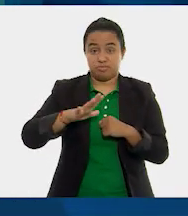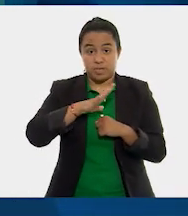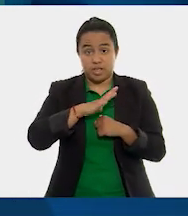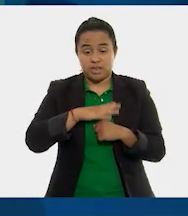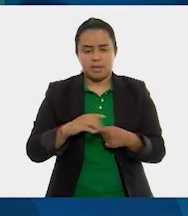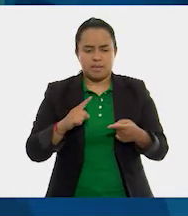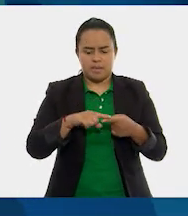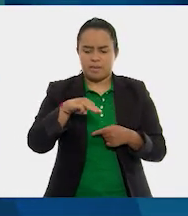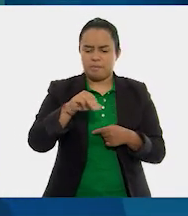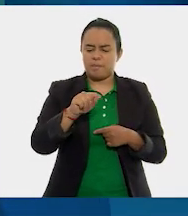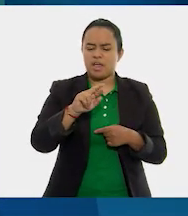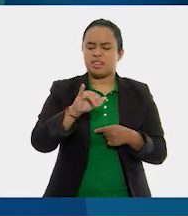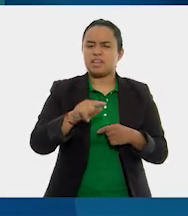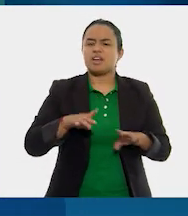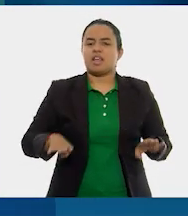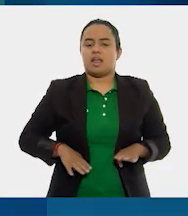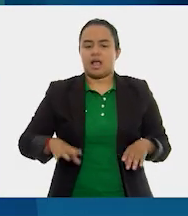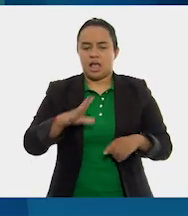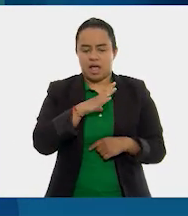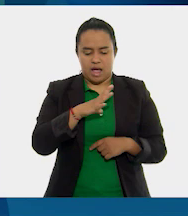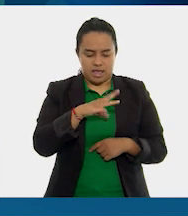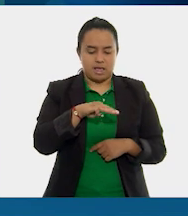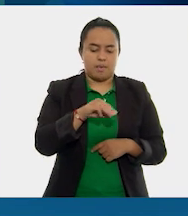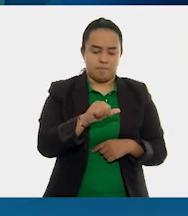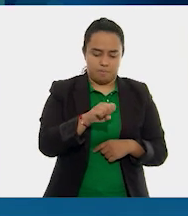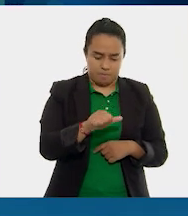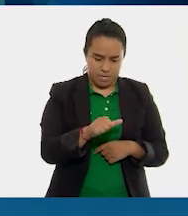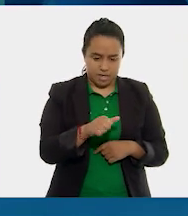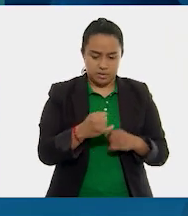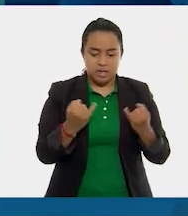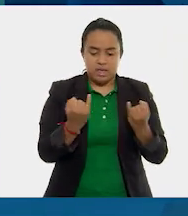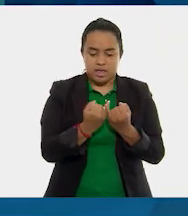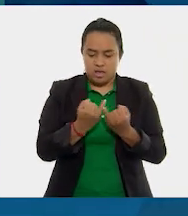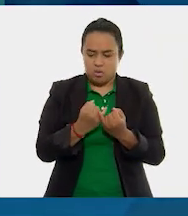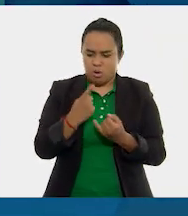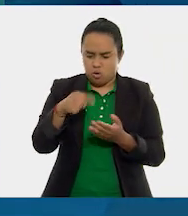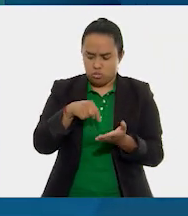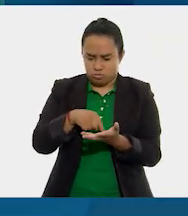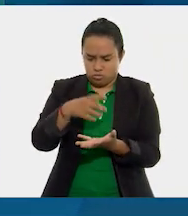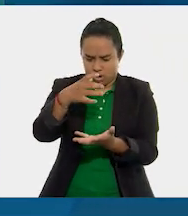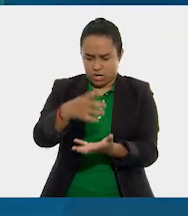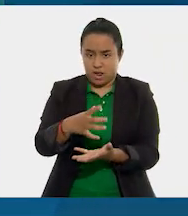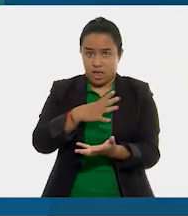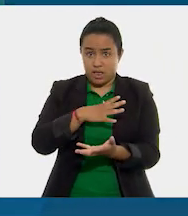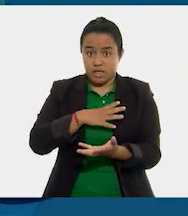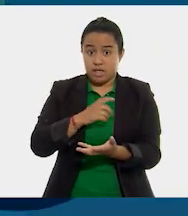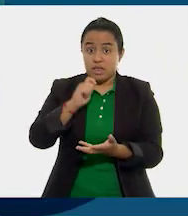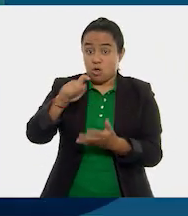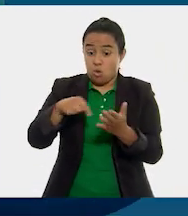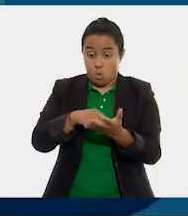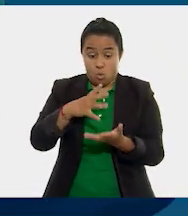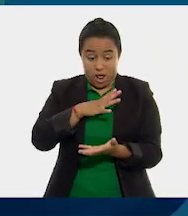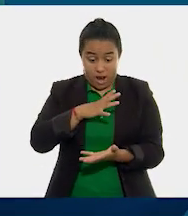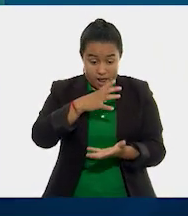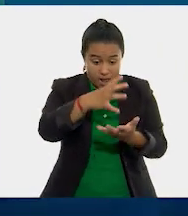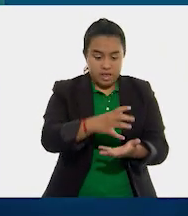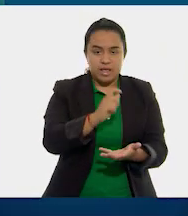materia se caracteriza porque tiene masa y además ocupa un espacio. Todo lo que ocupa espacio tiene